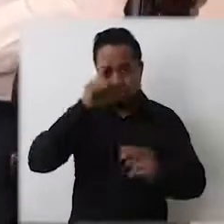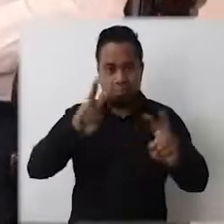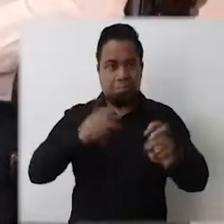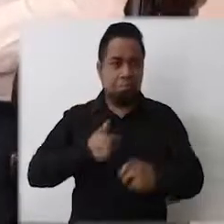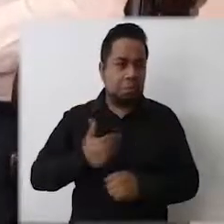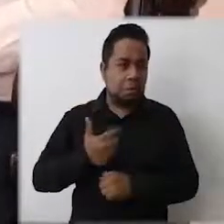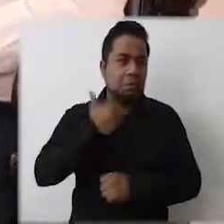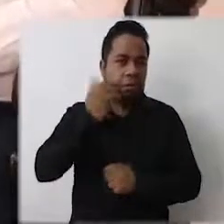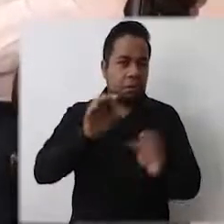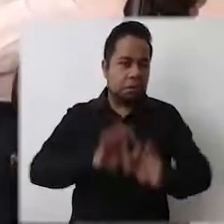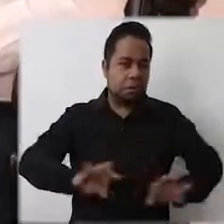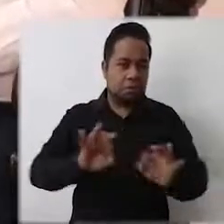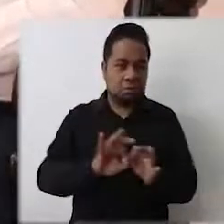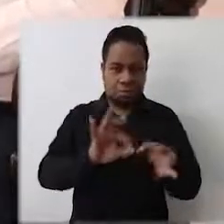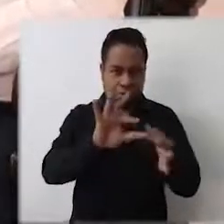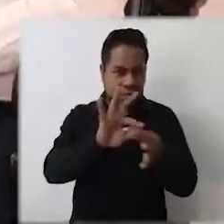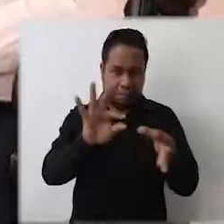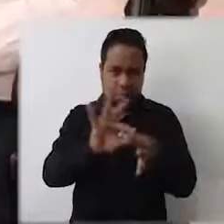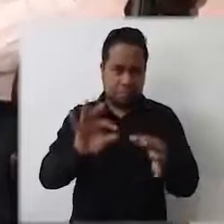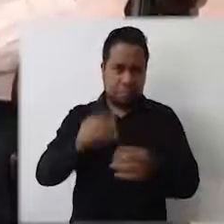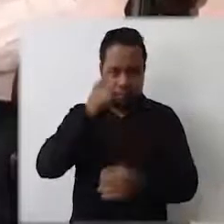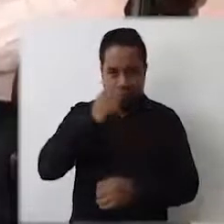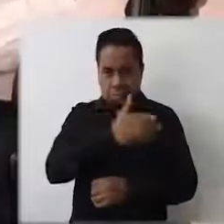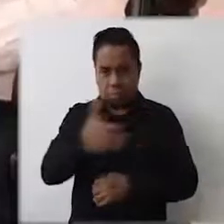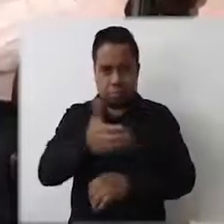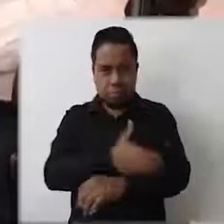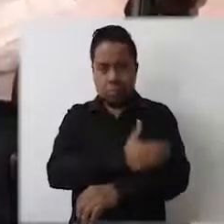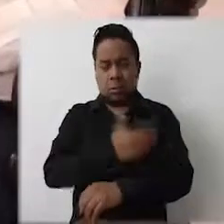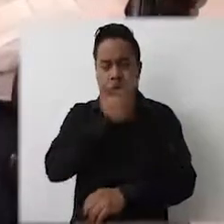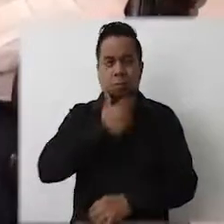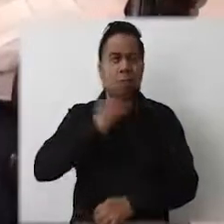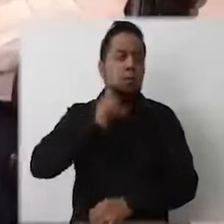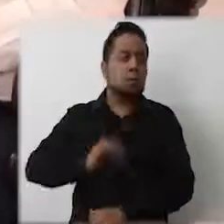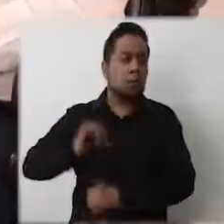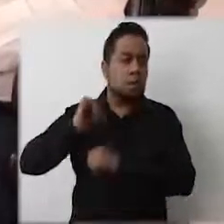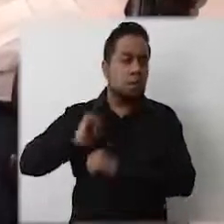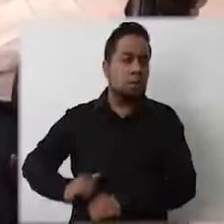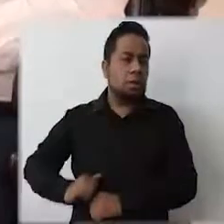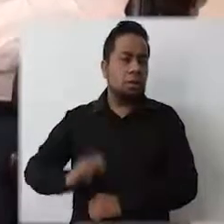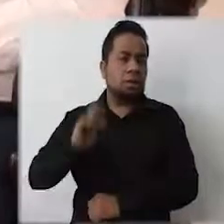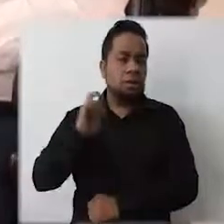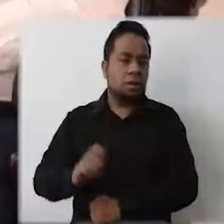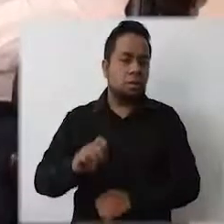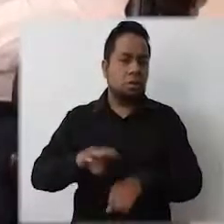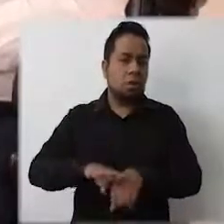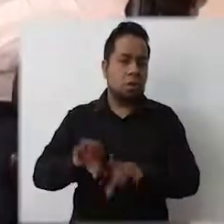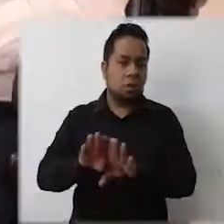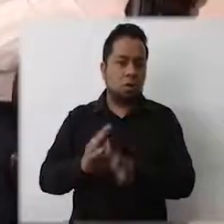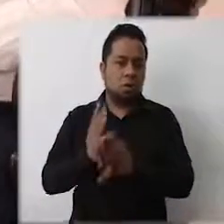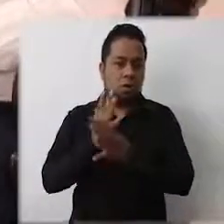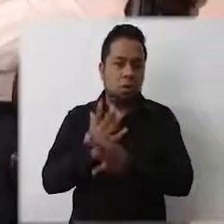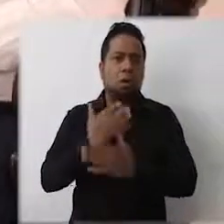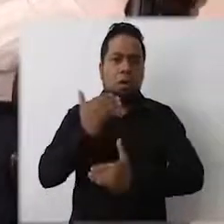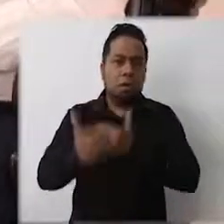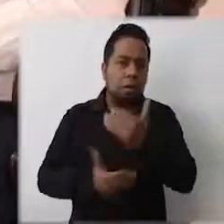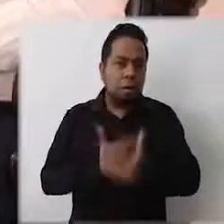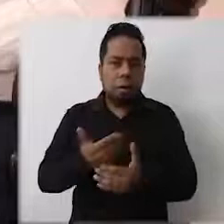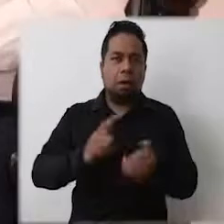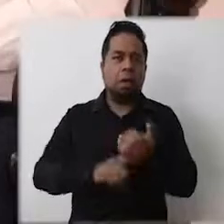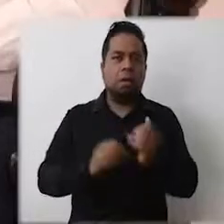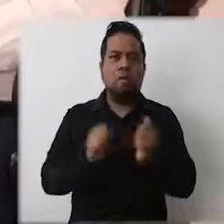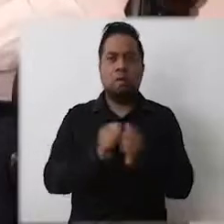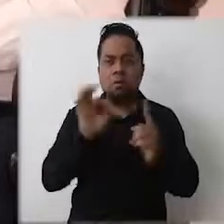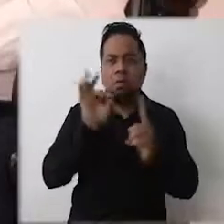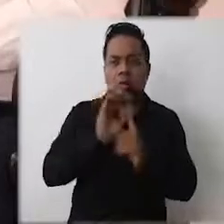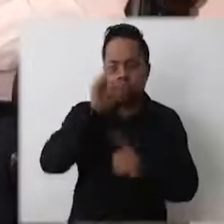en el funcionamiento del Honorable Ayuntamiento Constitucional del municipio de Oaxaca de Juárez en el 2022-2024, pues